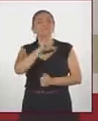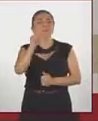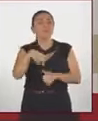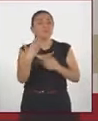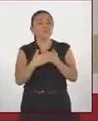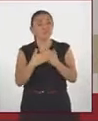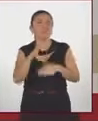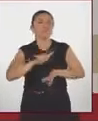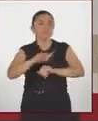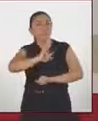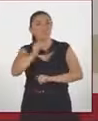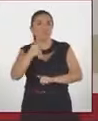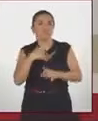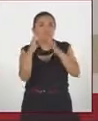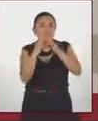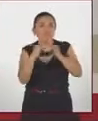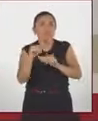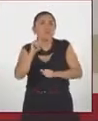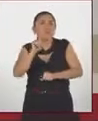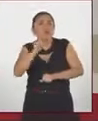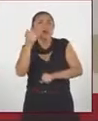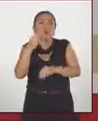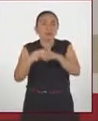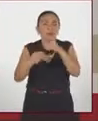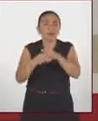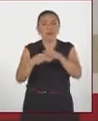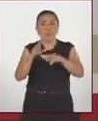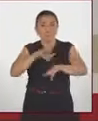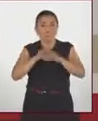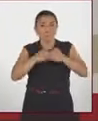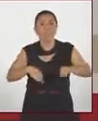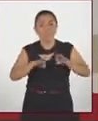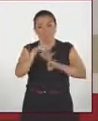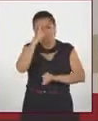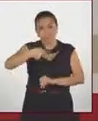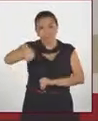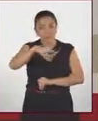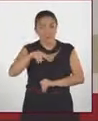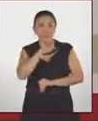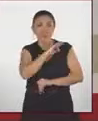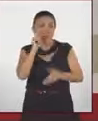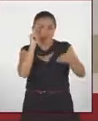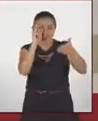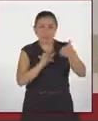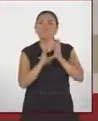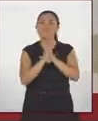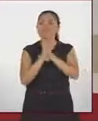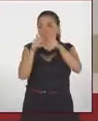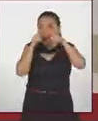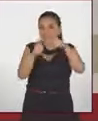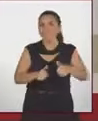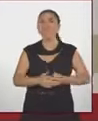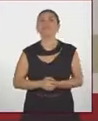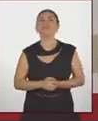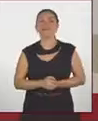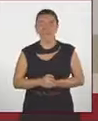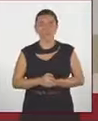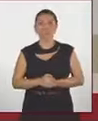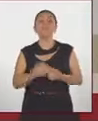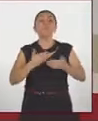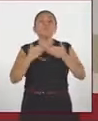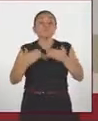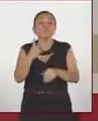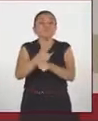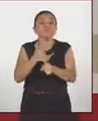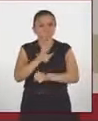Próximamente compartiremos algunos recursos educativos especialmente para ustedes, así que estén pendientes. Ahora les